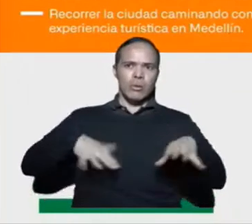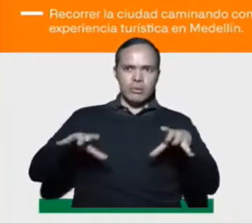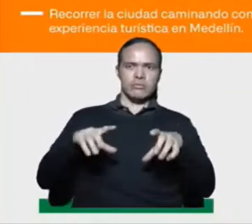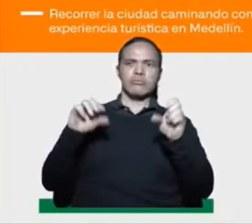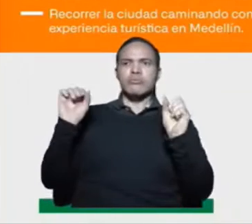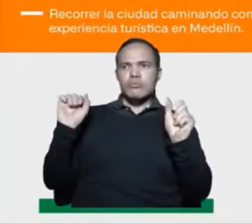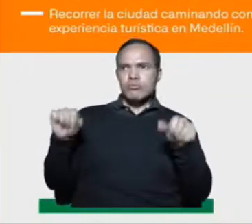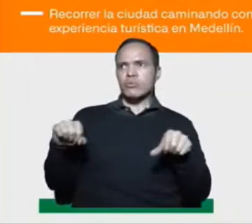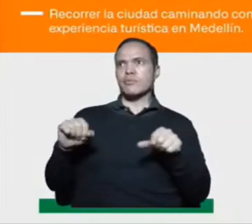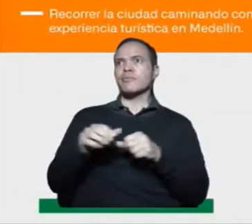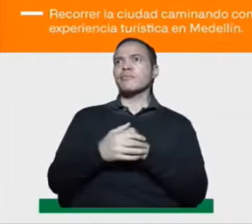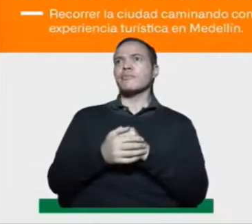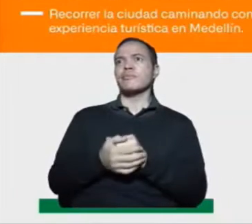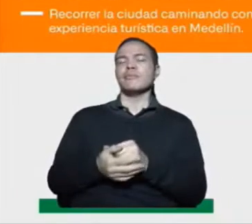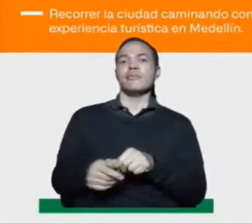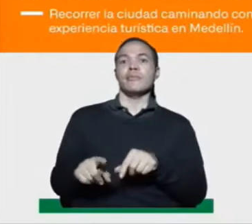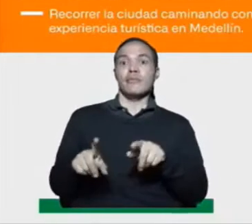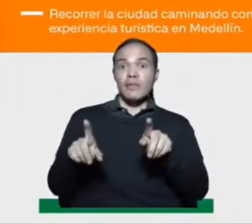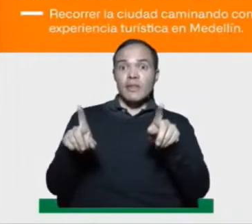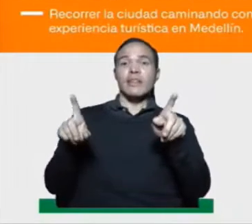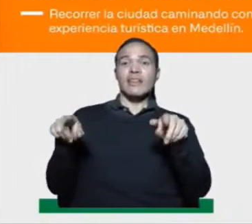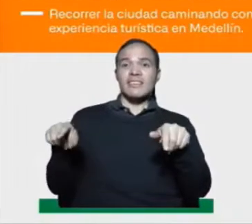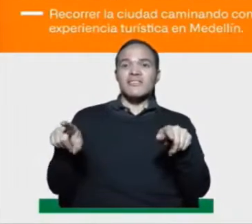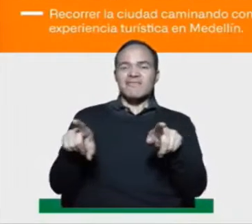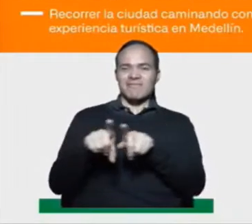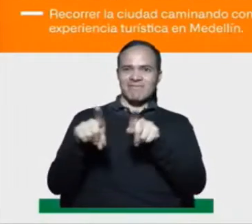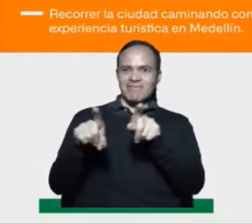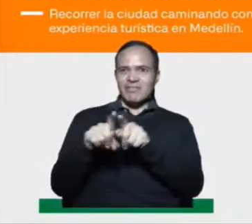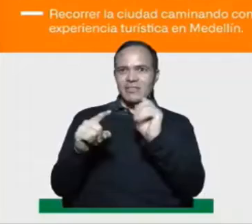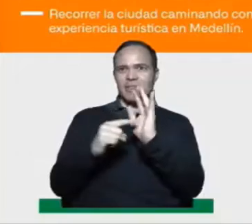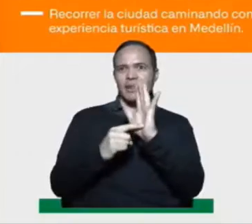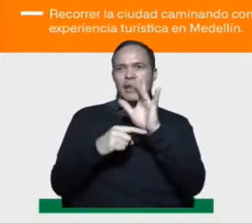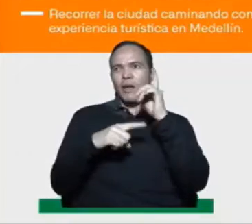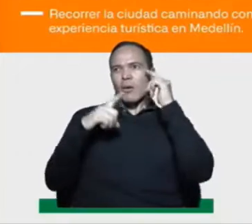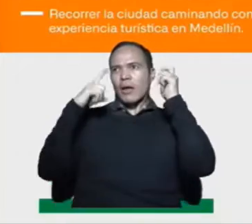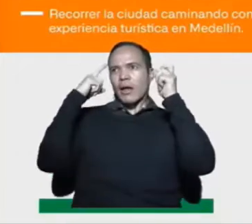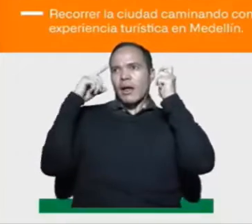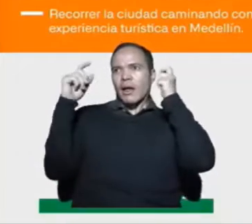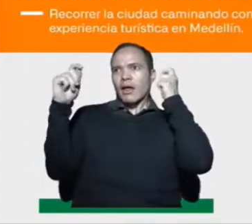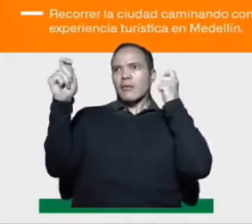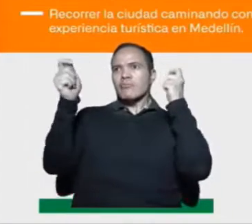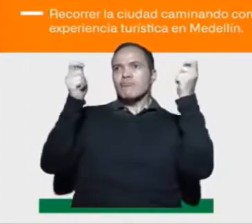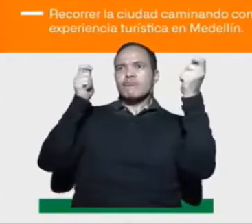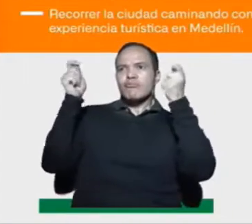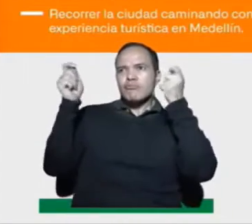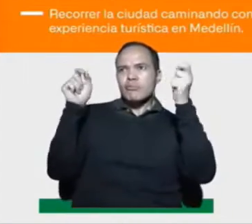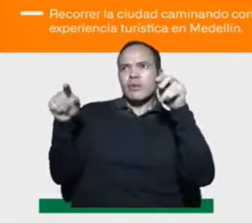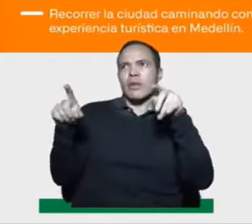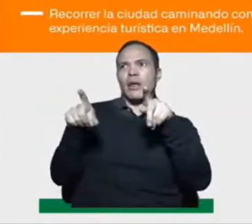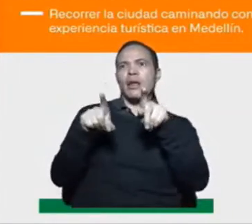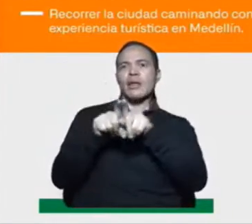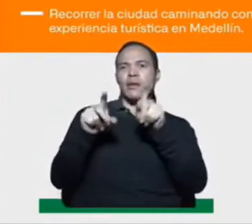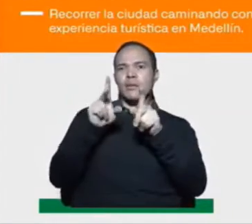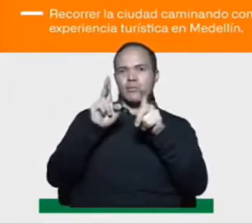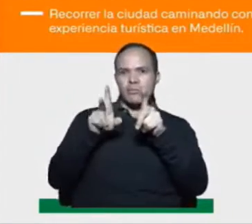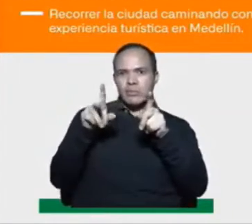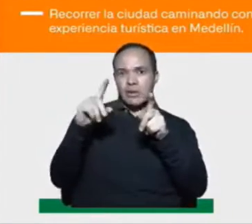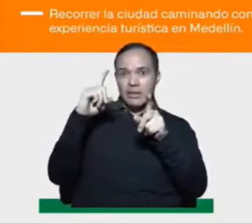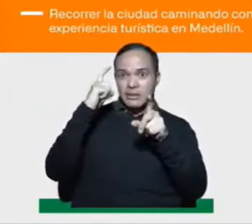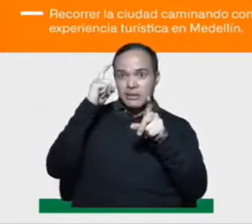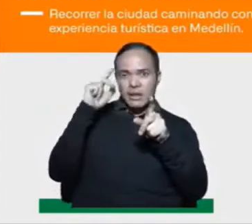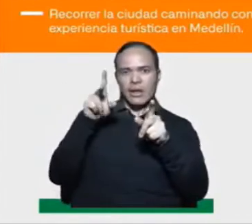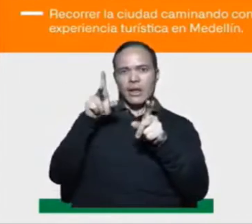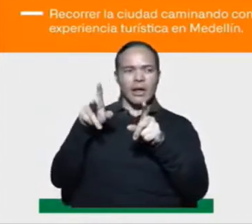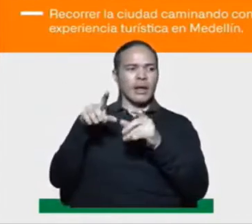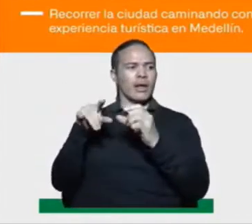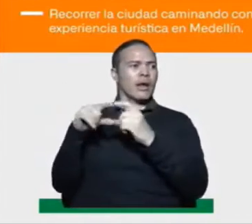También hemos venido, digamos, consolidando la estrategia de las audioguías. Unas audioguías, sobre todo en esos espacios donde no han